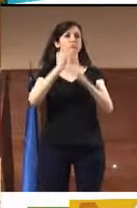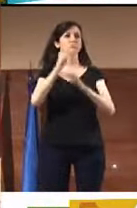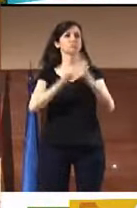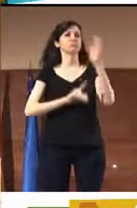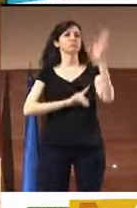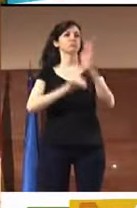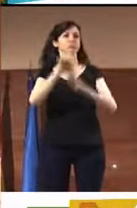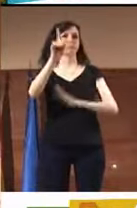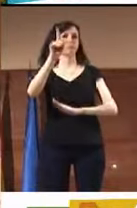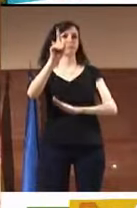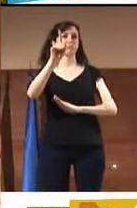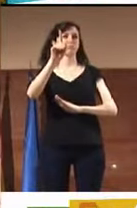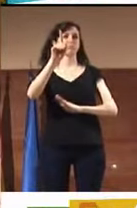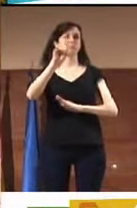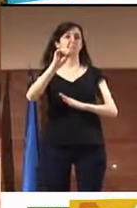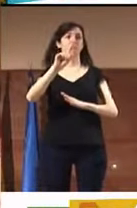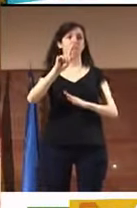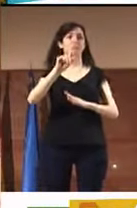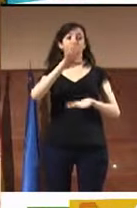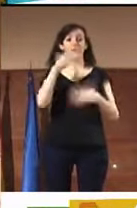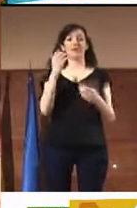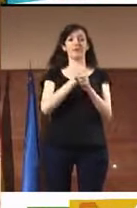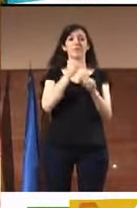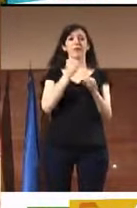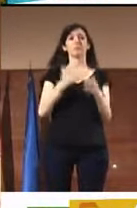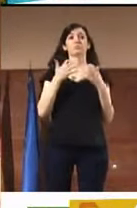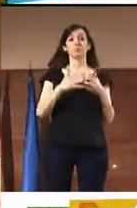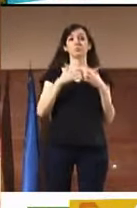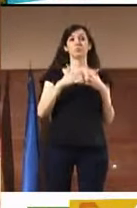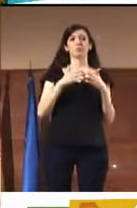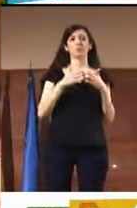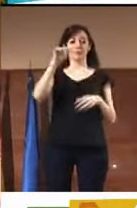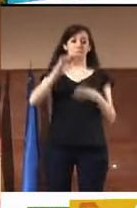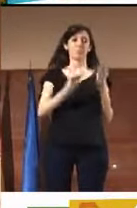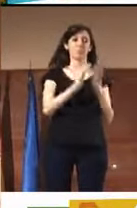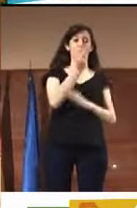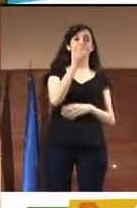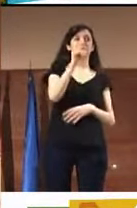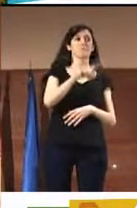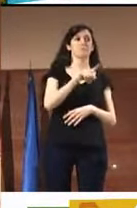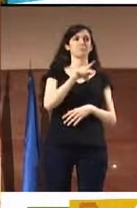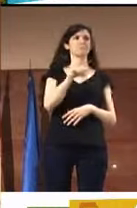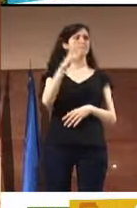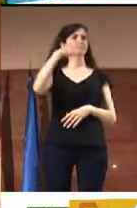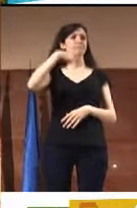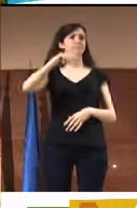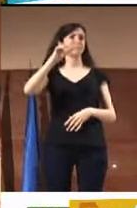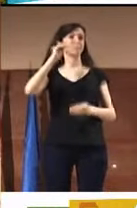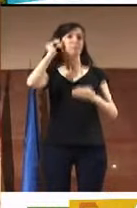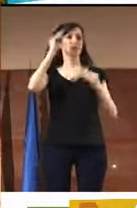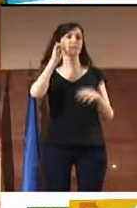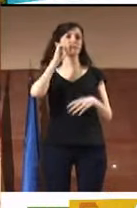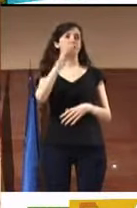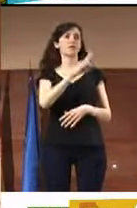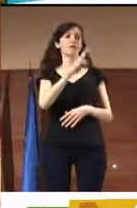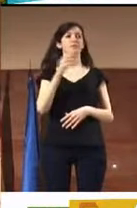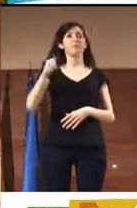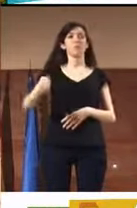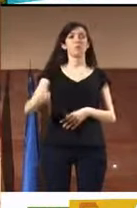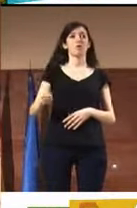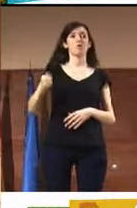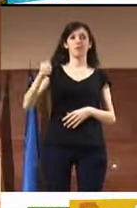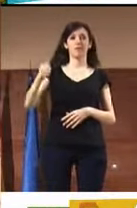siguientes prototipos en los que estamos trabajando, tanto en este producto como habéis visto cómo, me imagino, cómo desplegaba esa muleta anteriormente, una